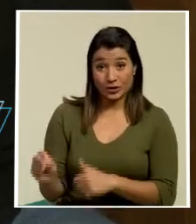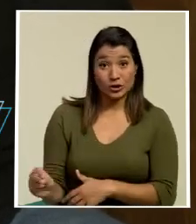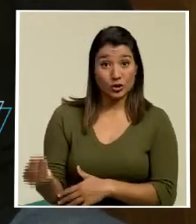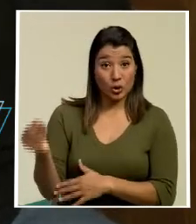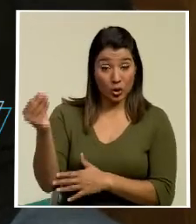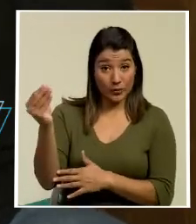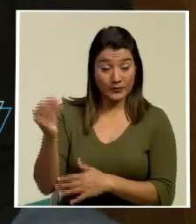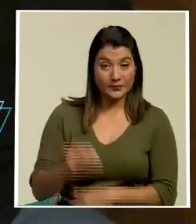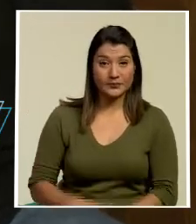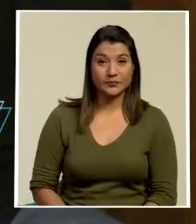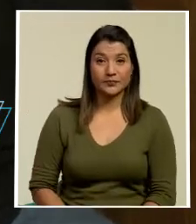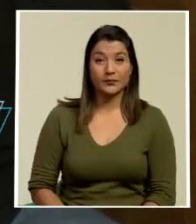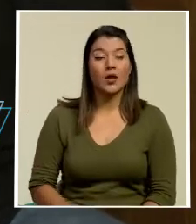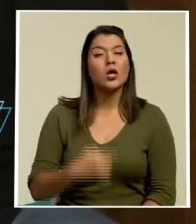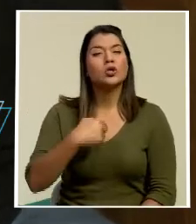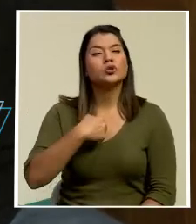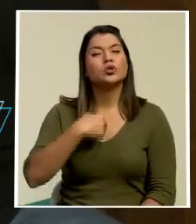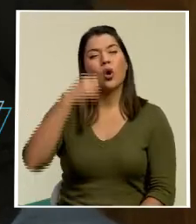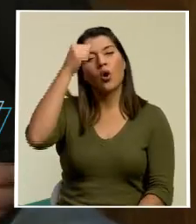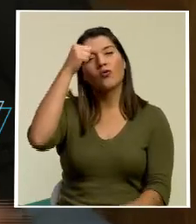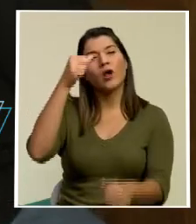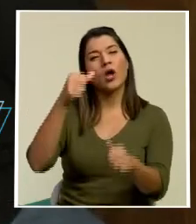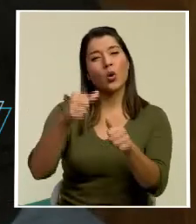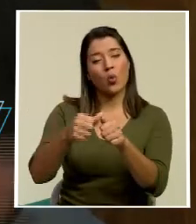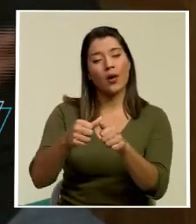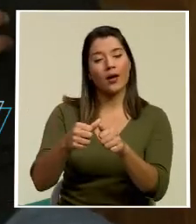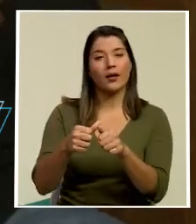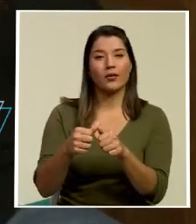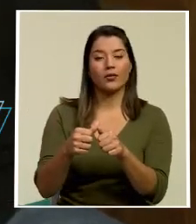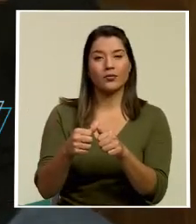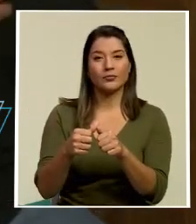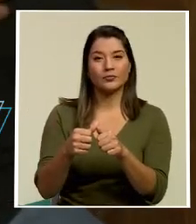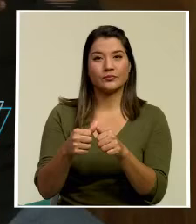Pues me acuerdo que de Mian,